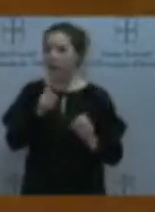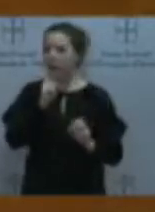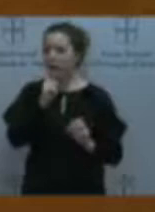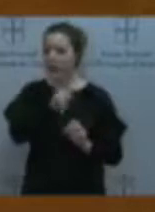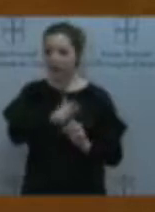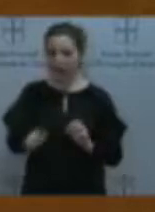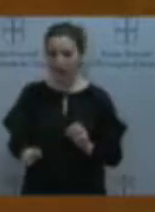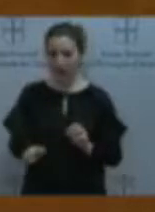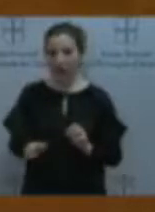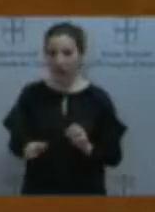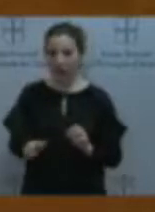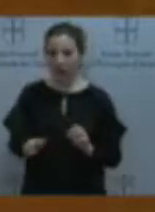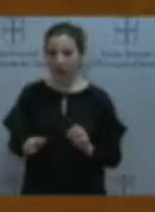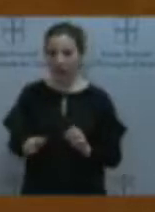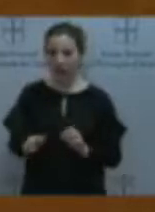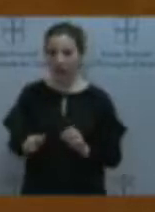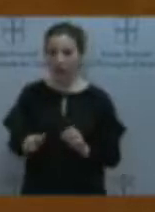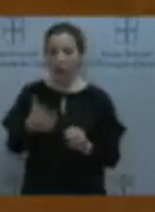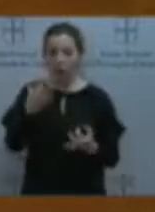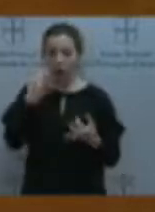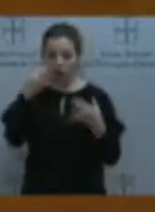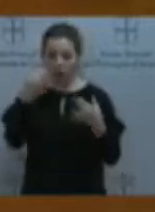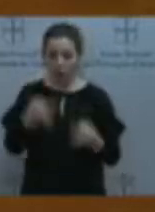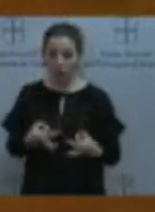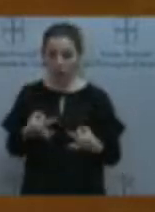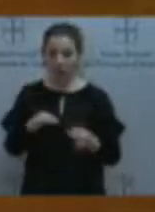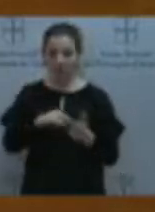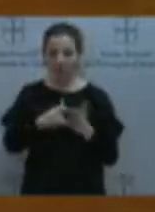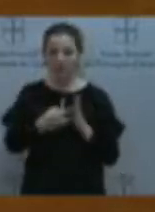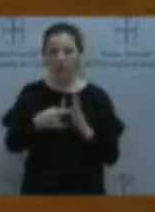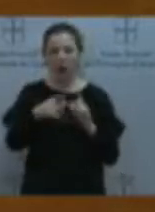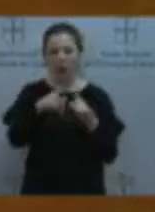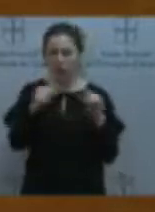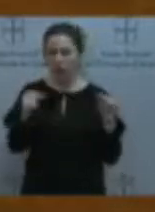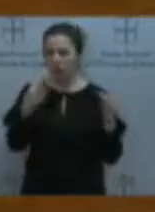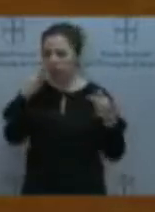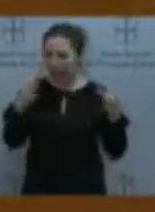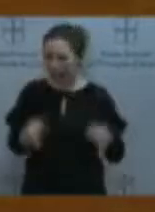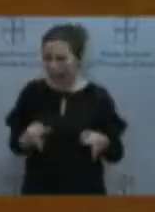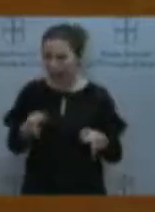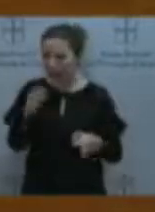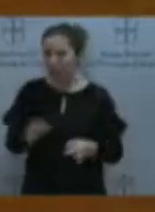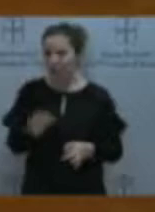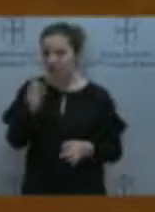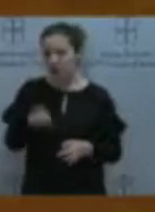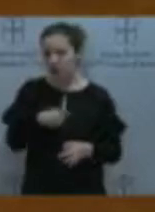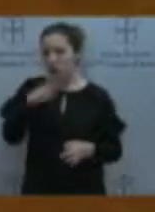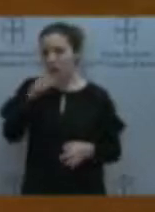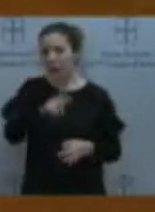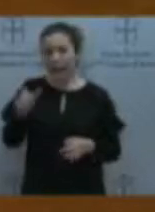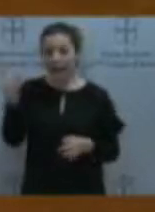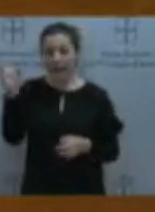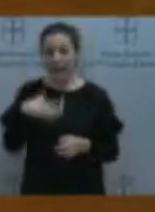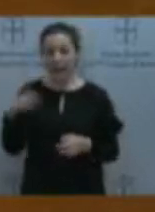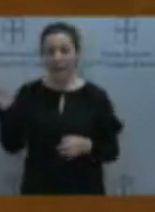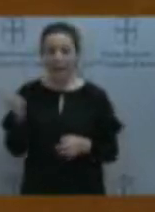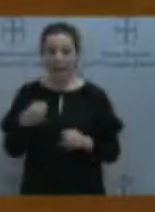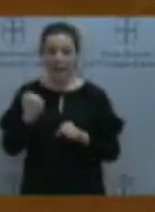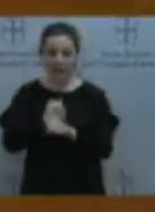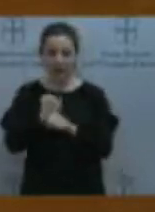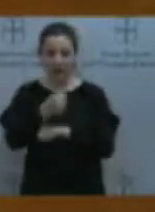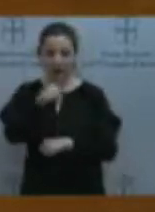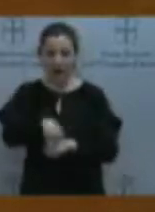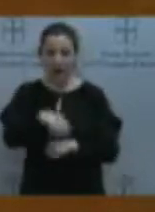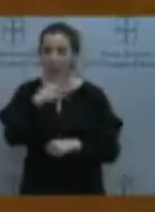credibilidad, que el sistema asturiano tenga credibilidad y que la gente quiera venir a trabajar, ¿no? Porque eso, sin madrina, sin padrín, pues difícilmente van a